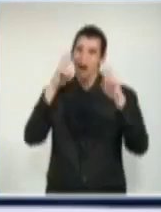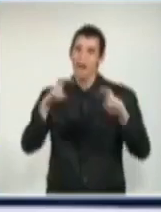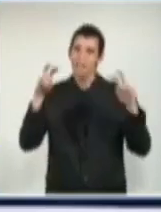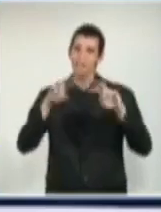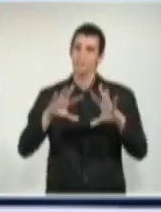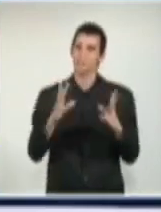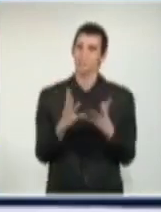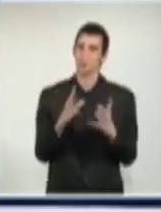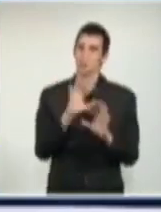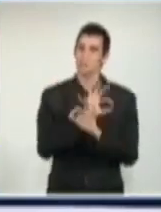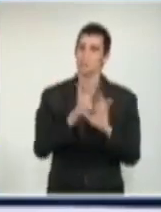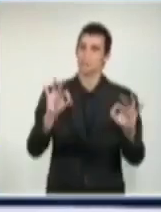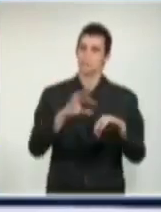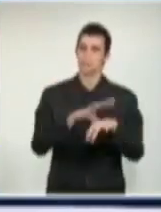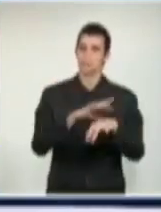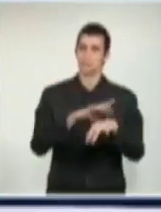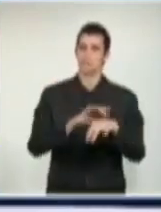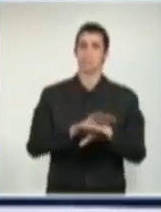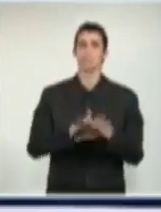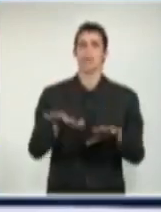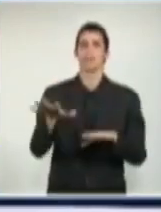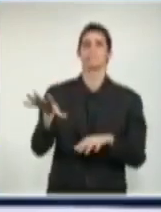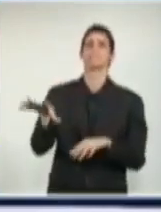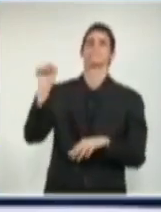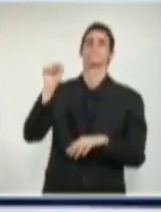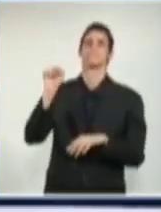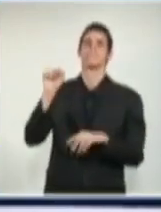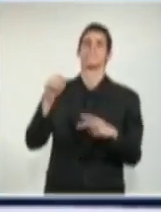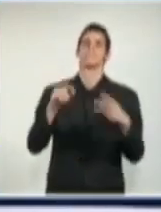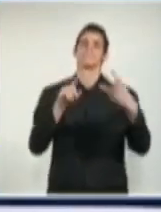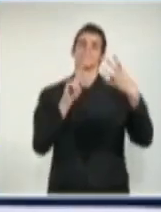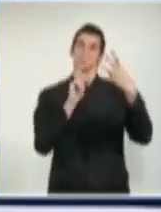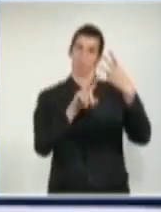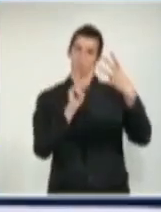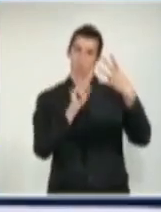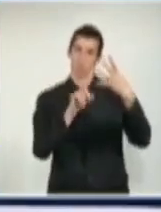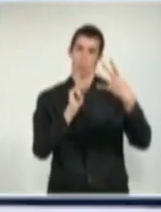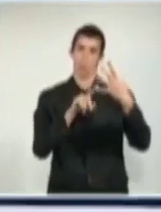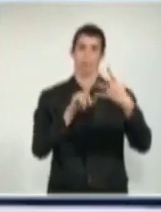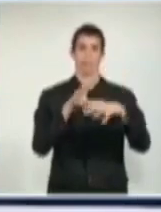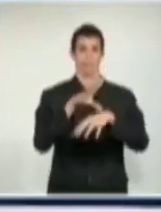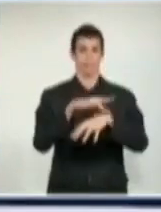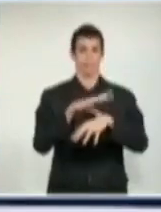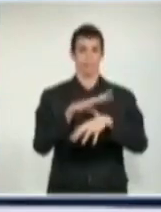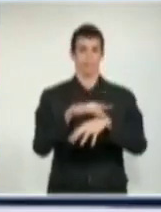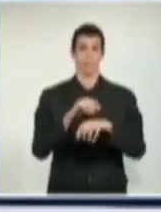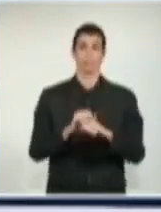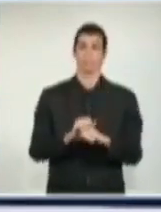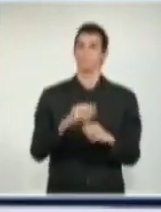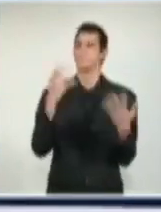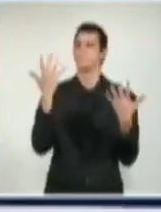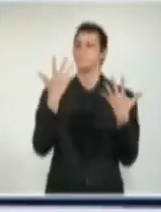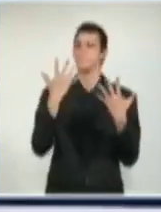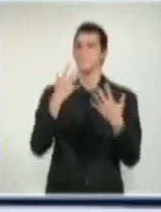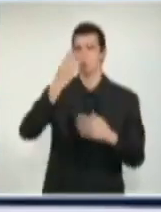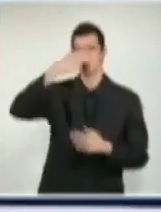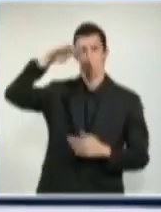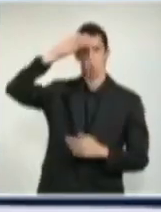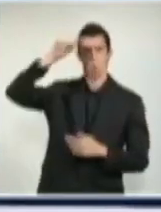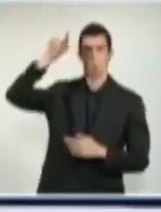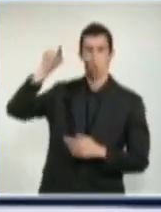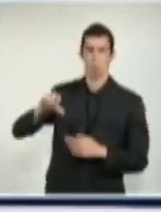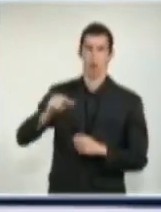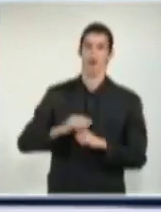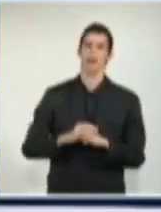positivo al nuevo corona virus sars top 2 se trata de un cubano residente en santa clara provincia de villa clara